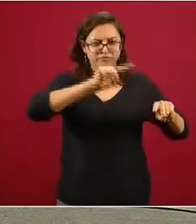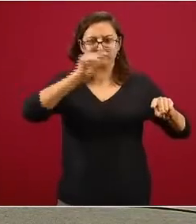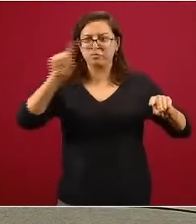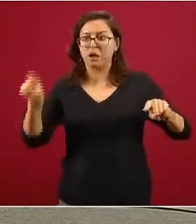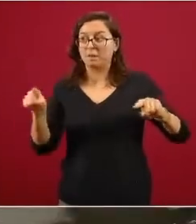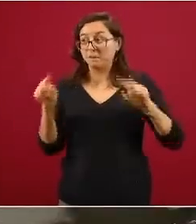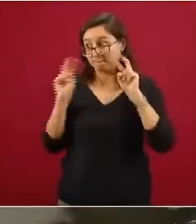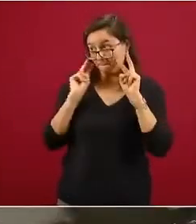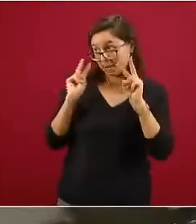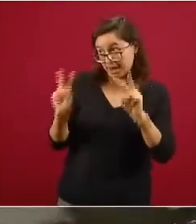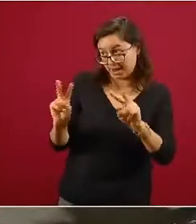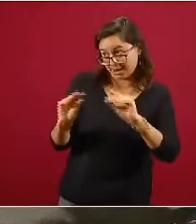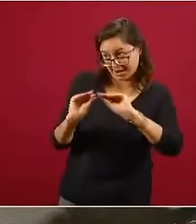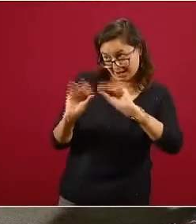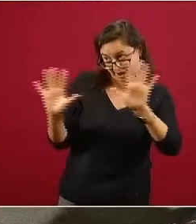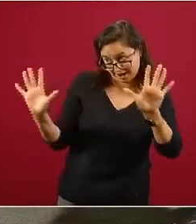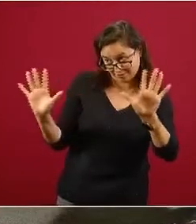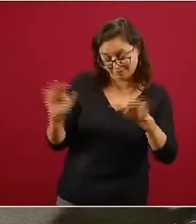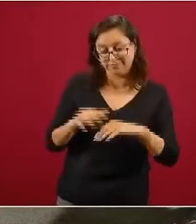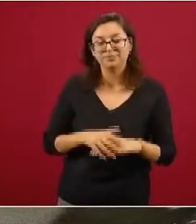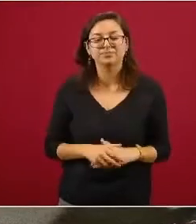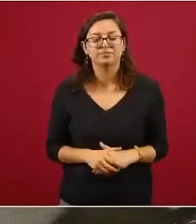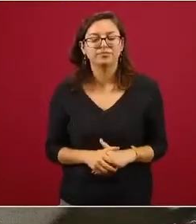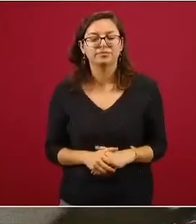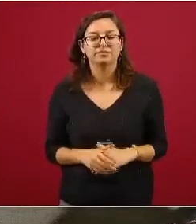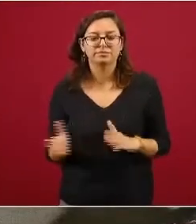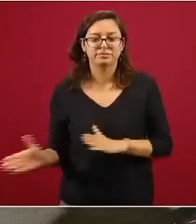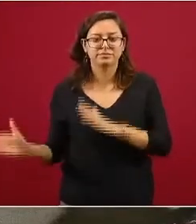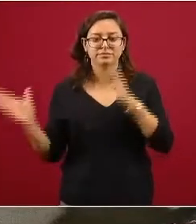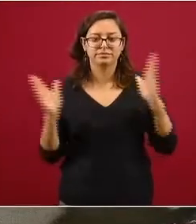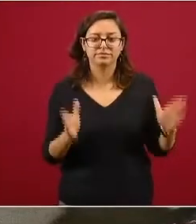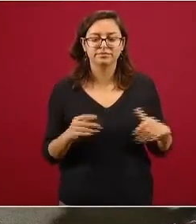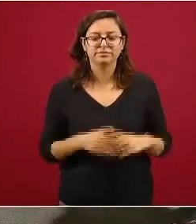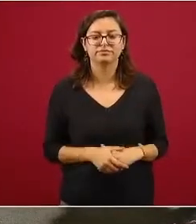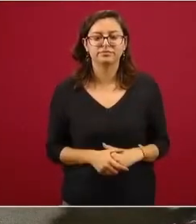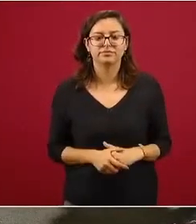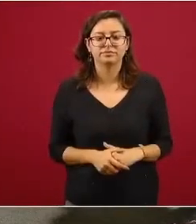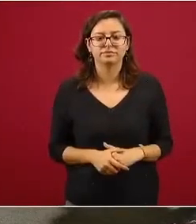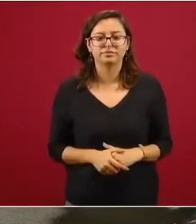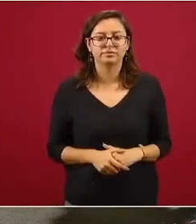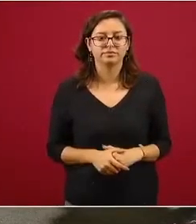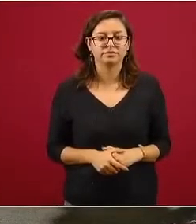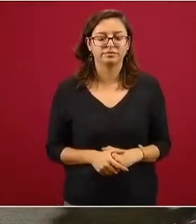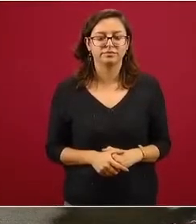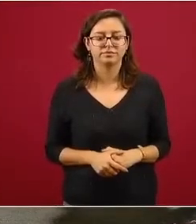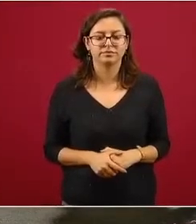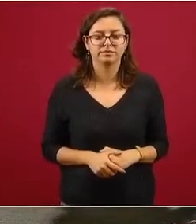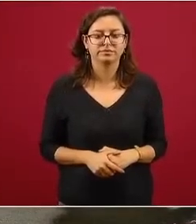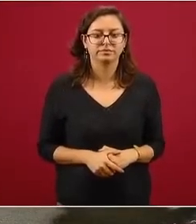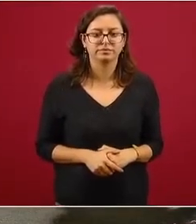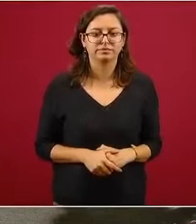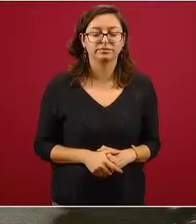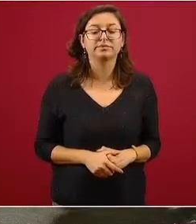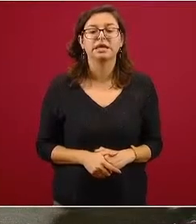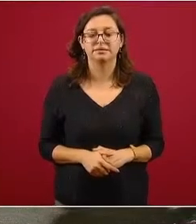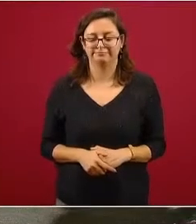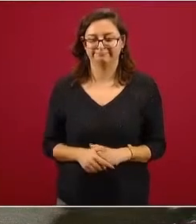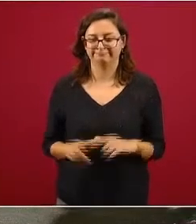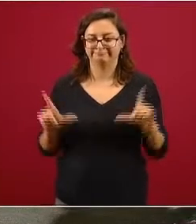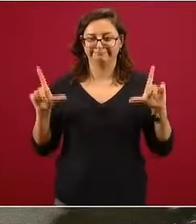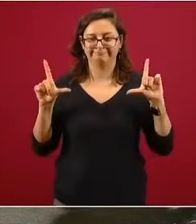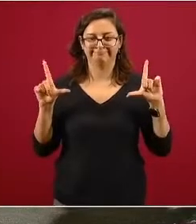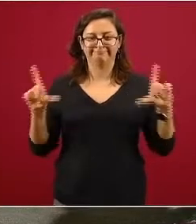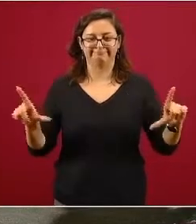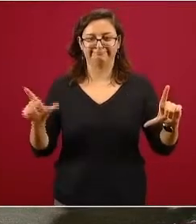con claridad. Vamos a poner la anterior, esta.